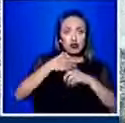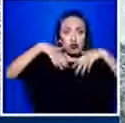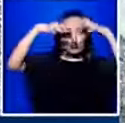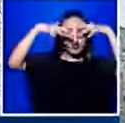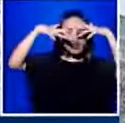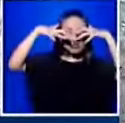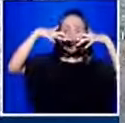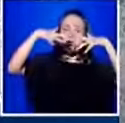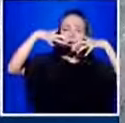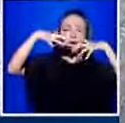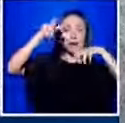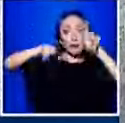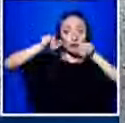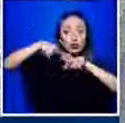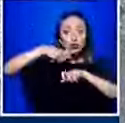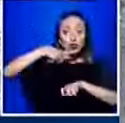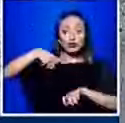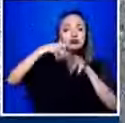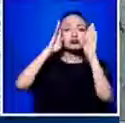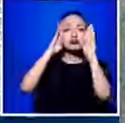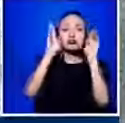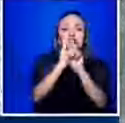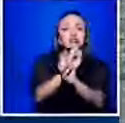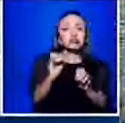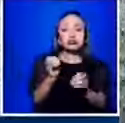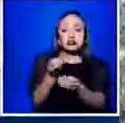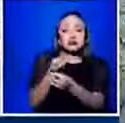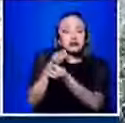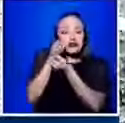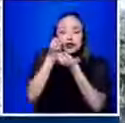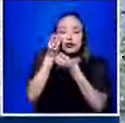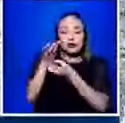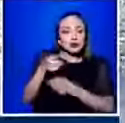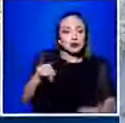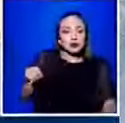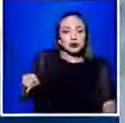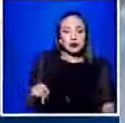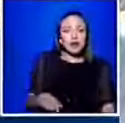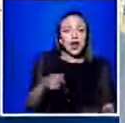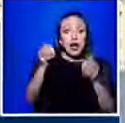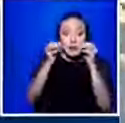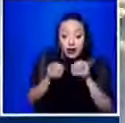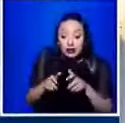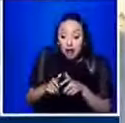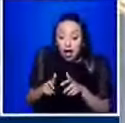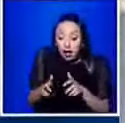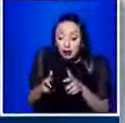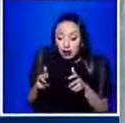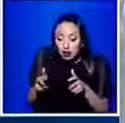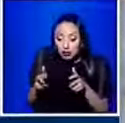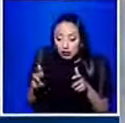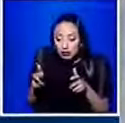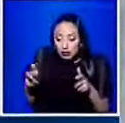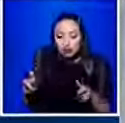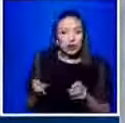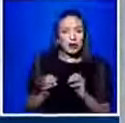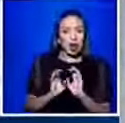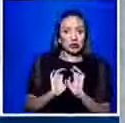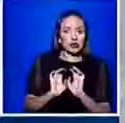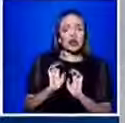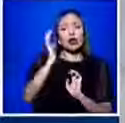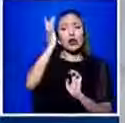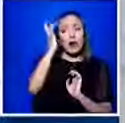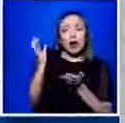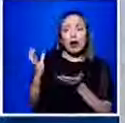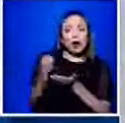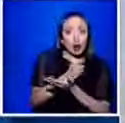de cada casa, no nos han atendido. La verdad, esto ha ido incrementando en tamaño, ya que los días de recolección